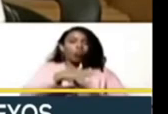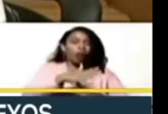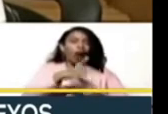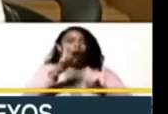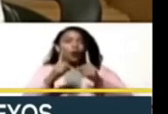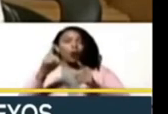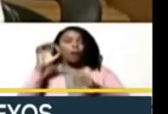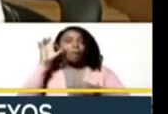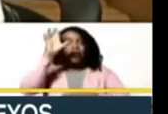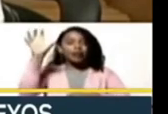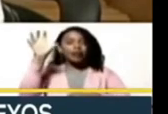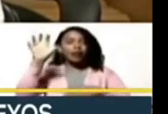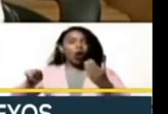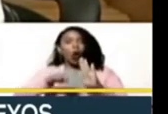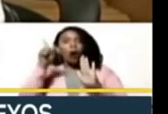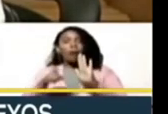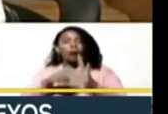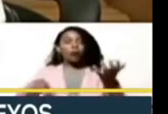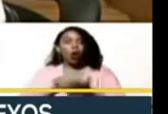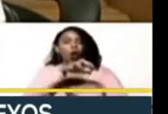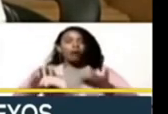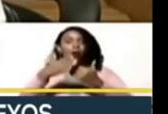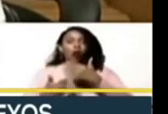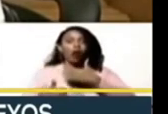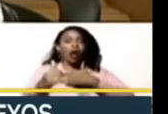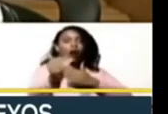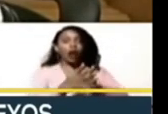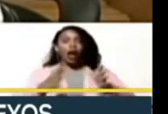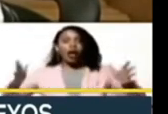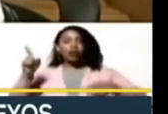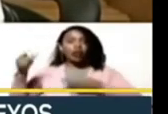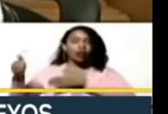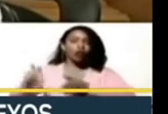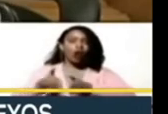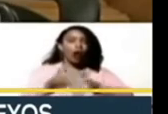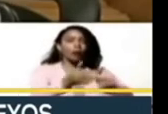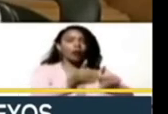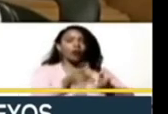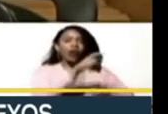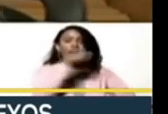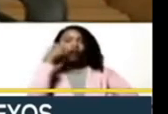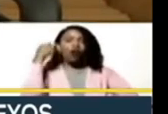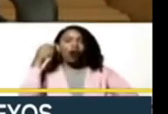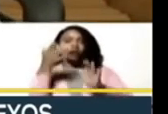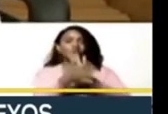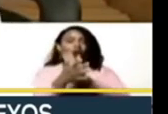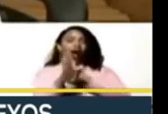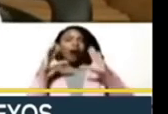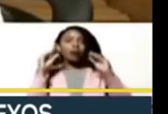ambos pueblos. Dijo el presidente Petro: es antinatural, en términos más humanos